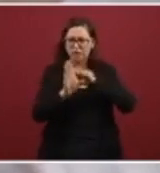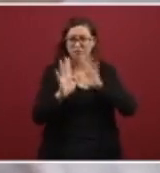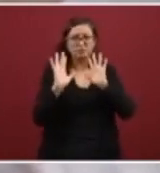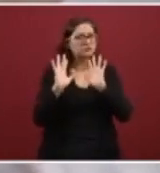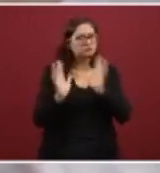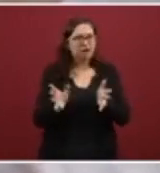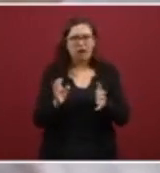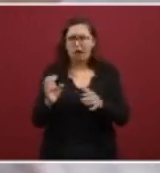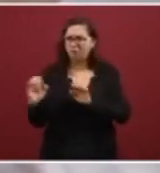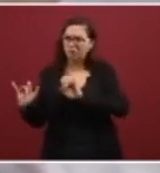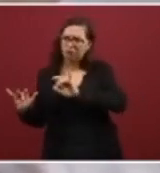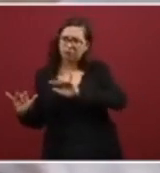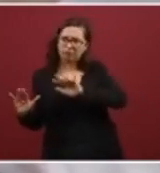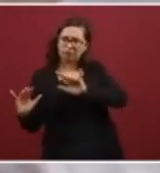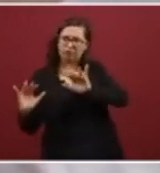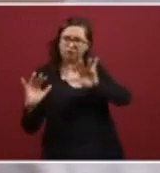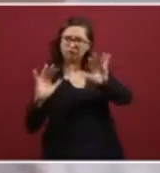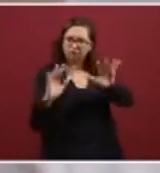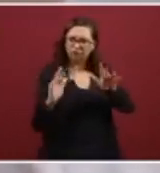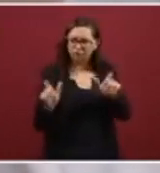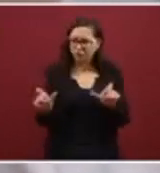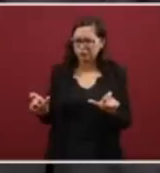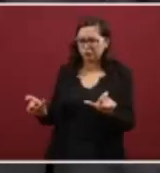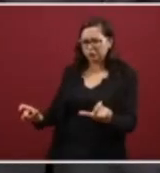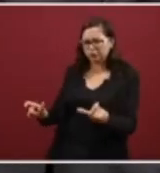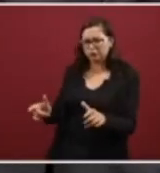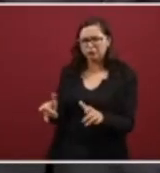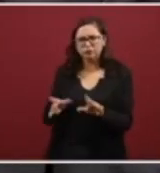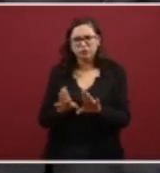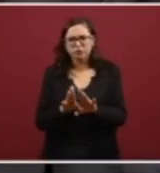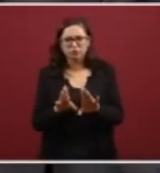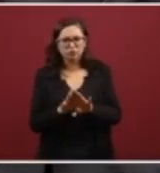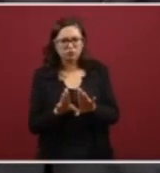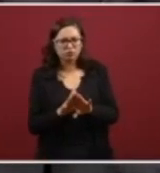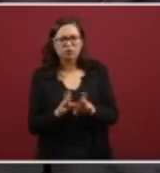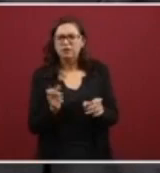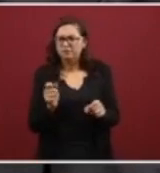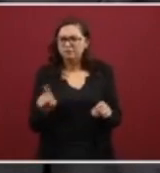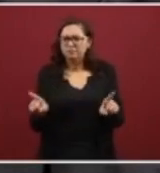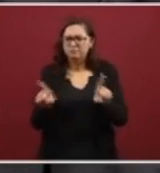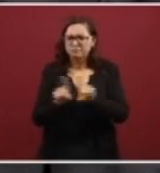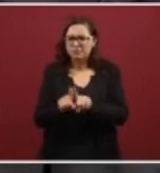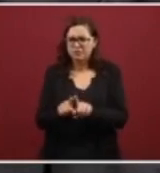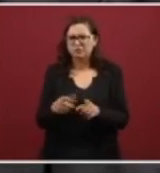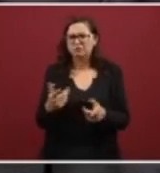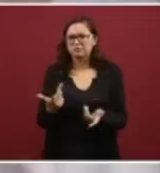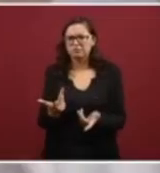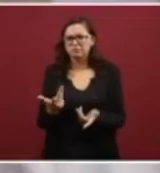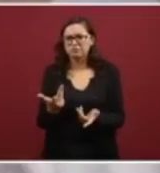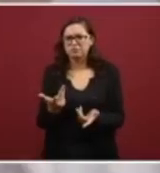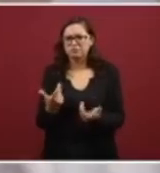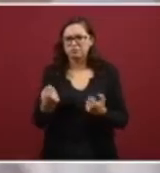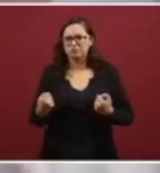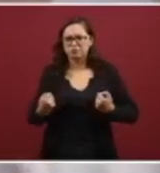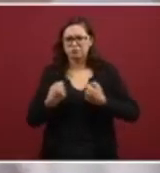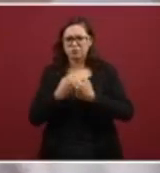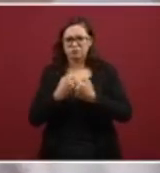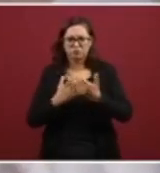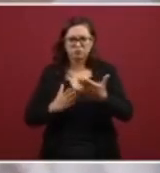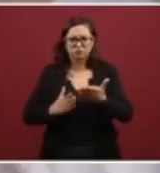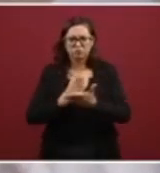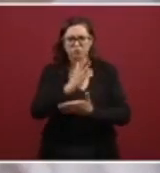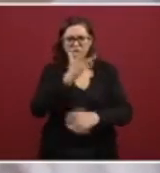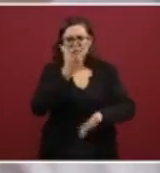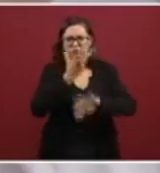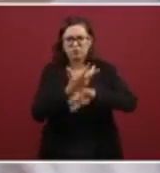por México. ¿Se tocó también en la negociación con Estados Unidos cuándo se va a regularizar el cruce fronterizo hacia